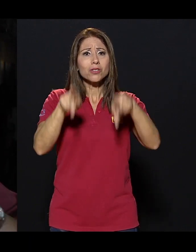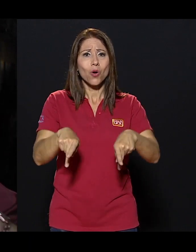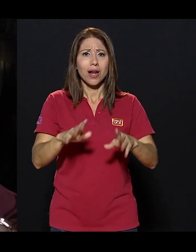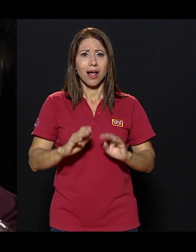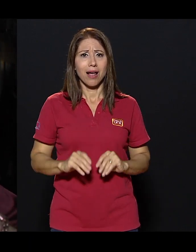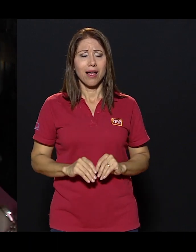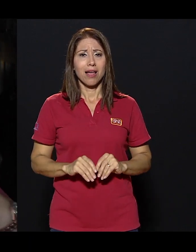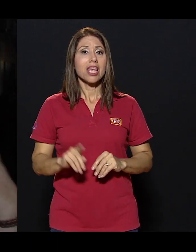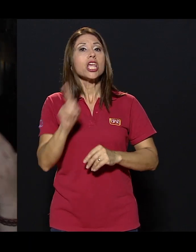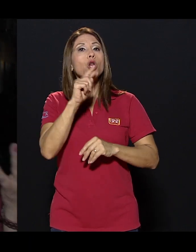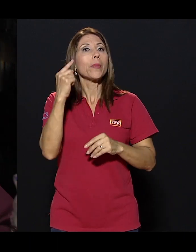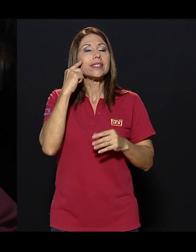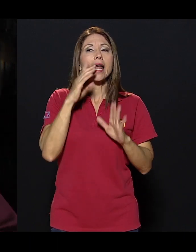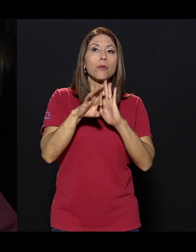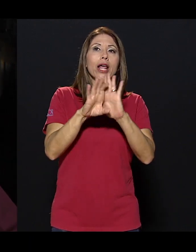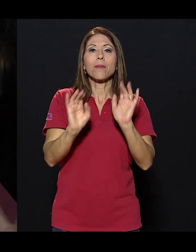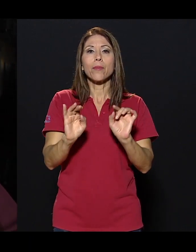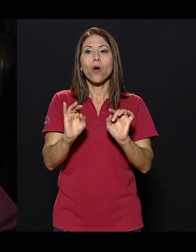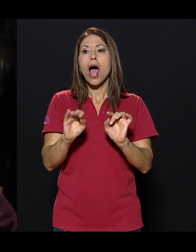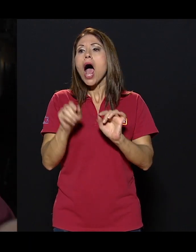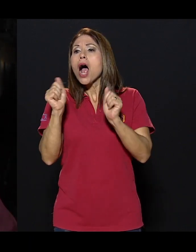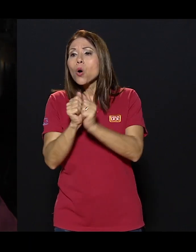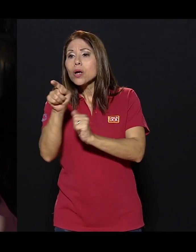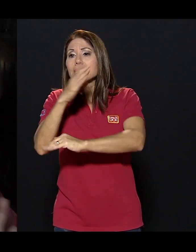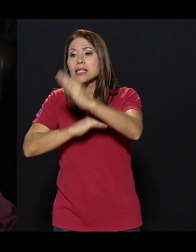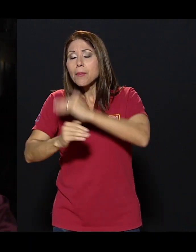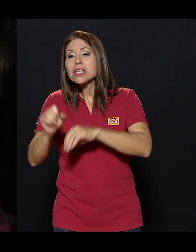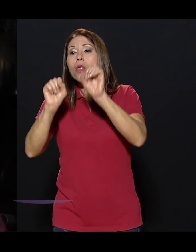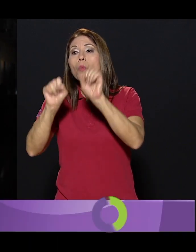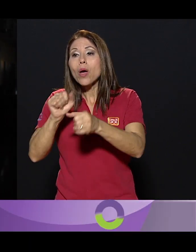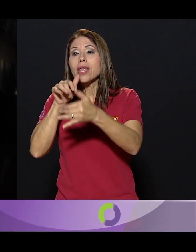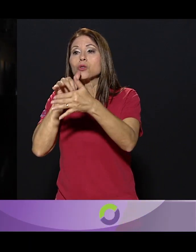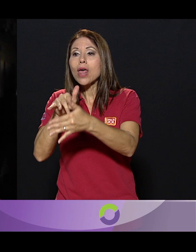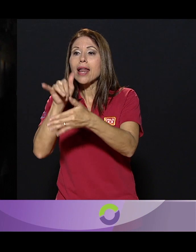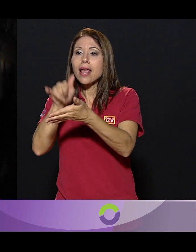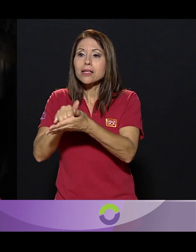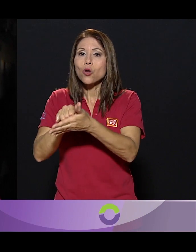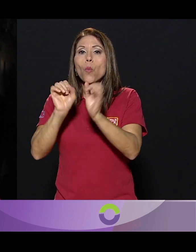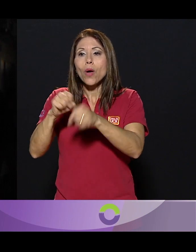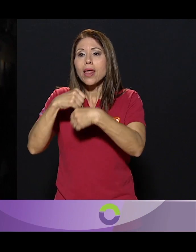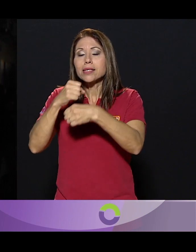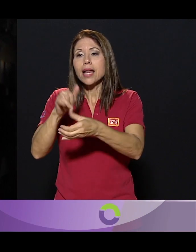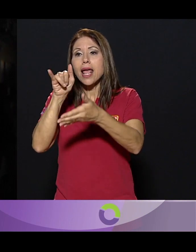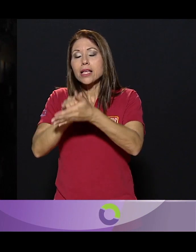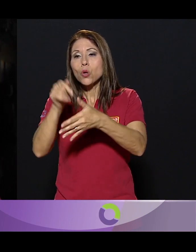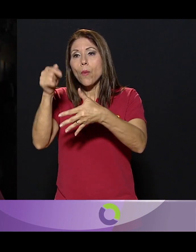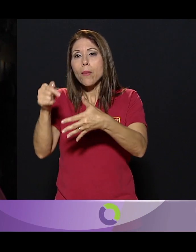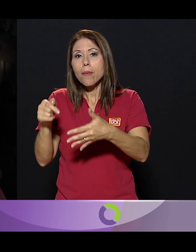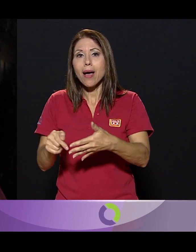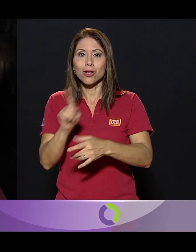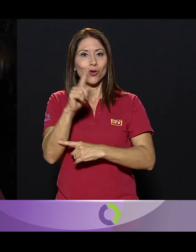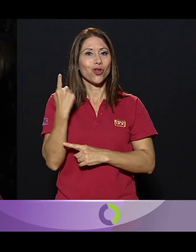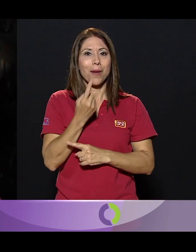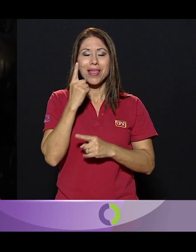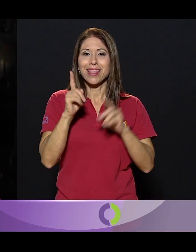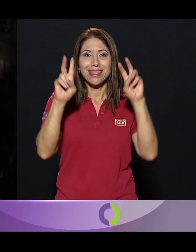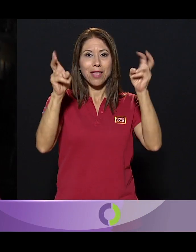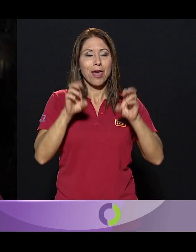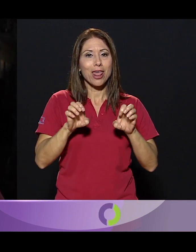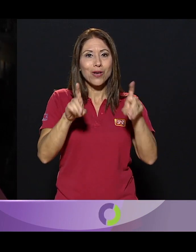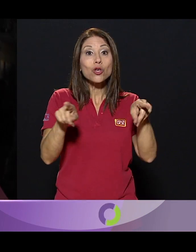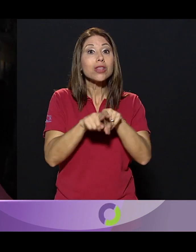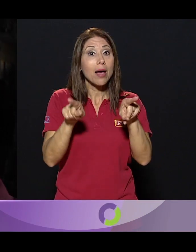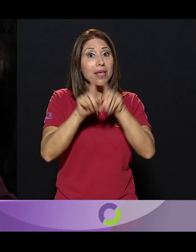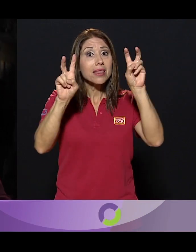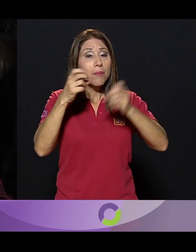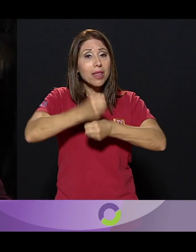y dejar de pensar para las cuales digamos, con esta discapacidad pueden hacer tales cosas. Y es que es algo que trasciende el tema de educación, te va también al tema de